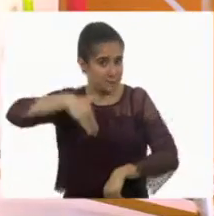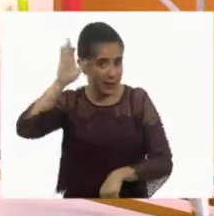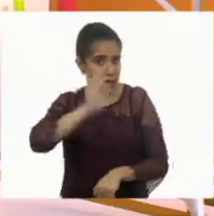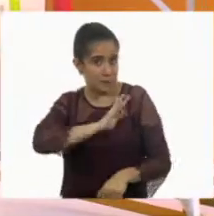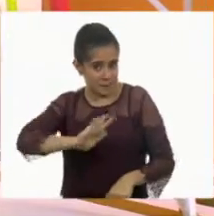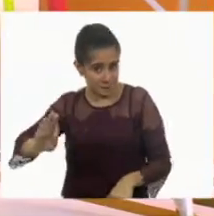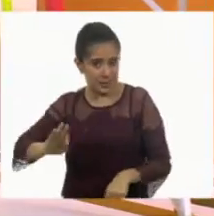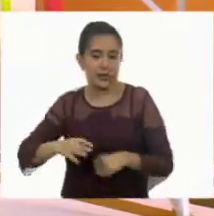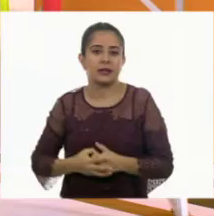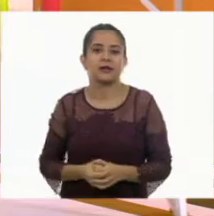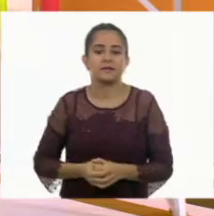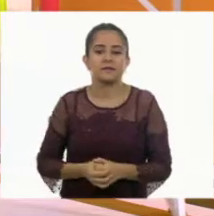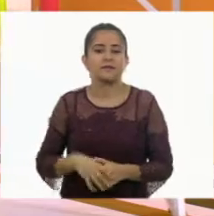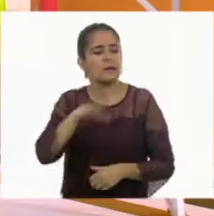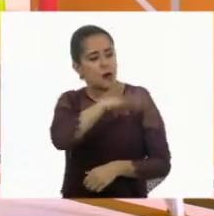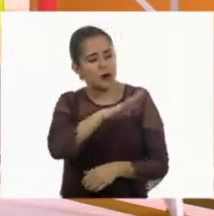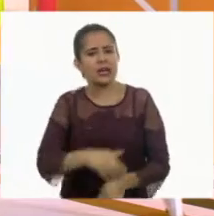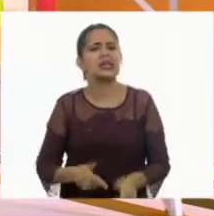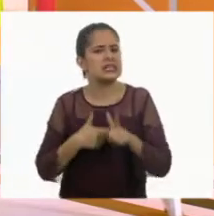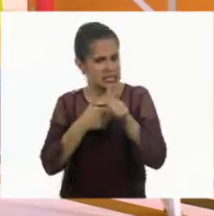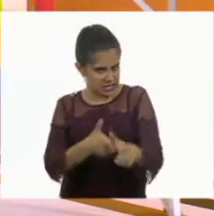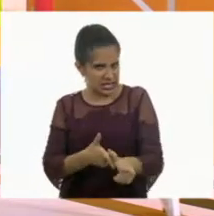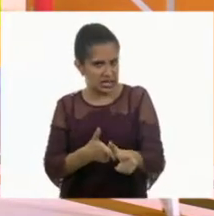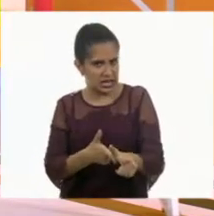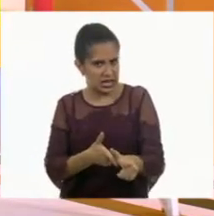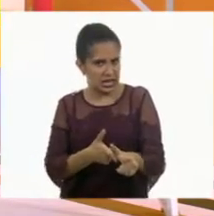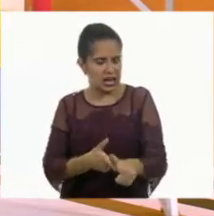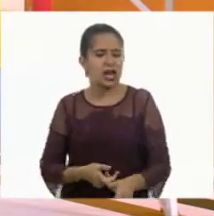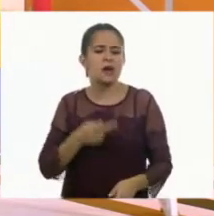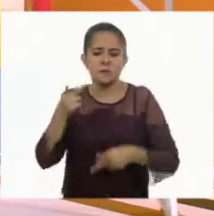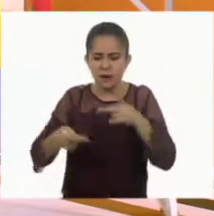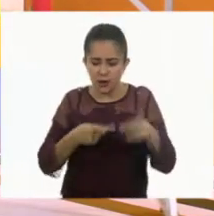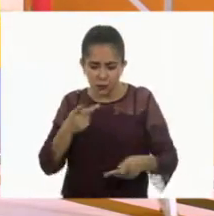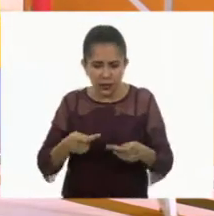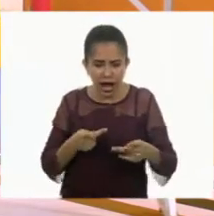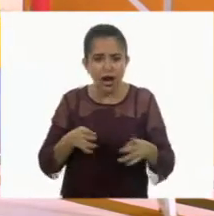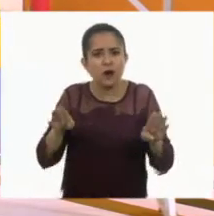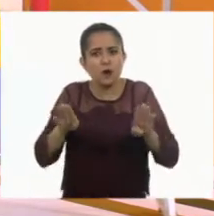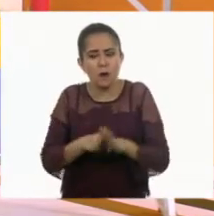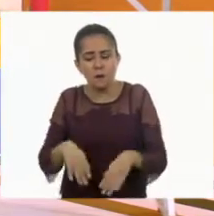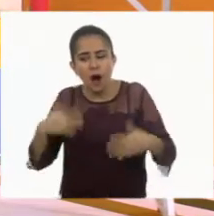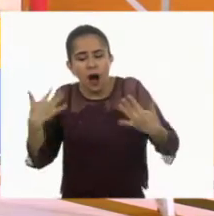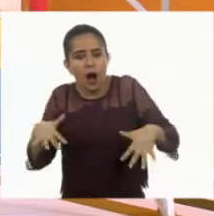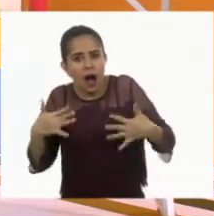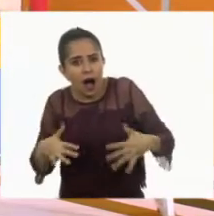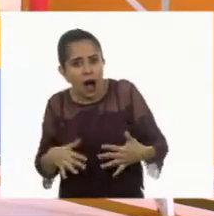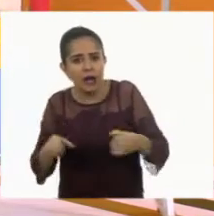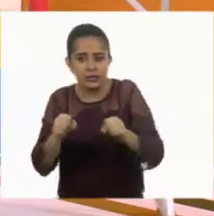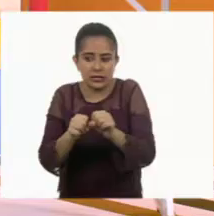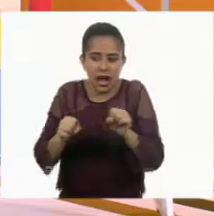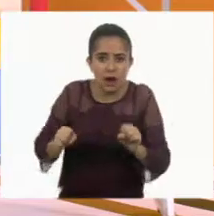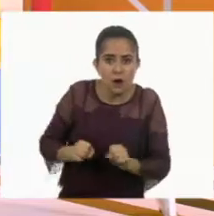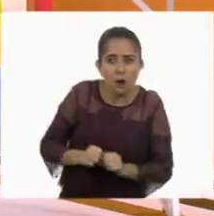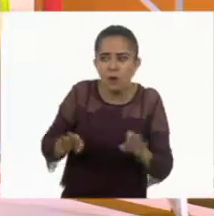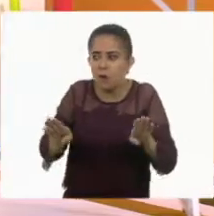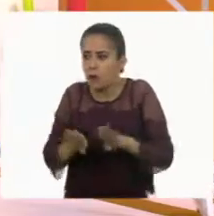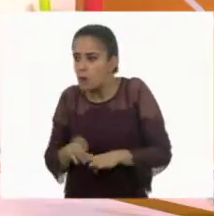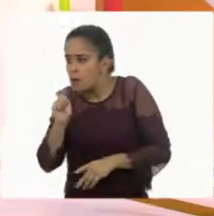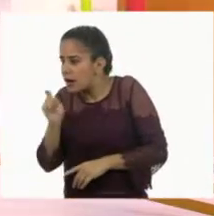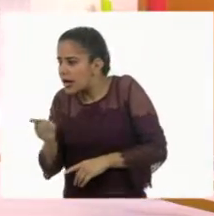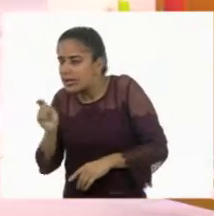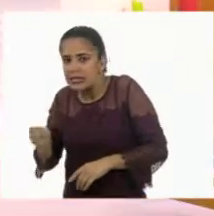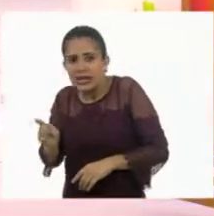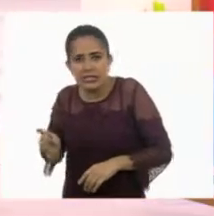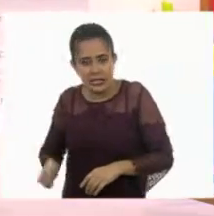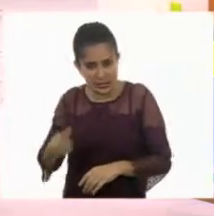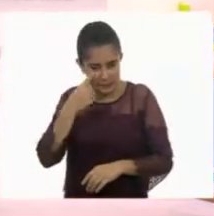¿por qué nosotros nos seguimos preguntando y admirándonos de cómo es nuestro salón? ¿Sí? Yo voy, ¿no? Sí,